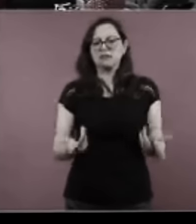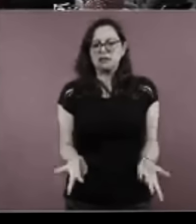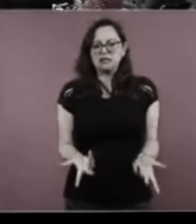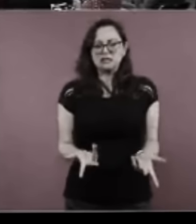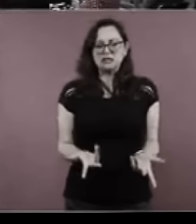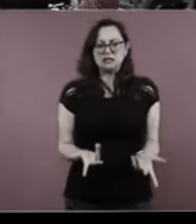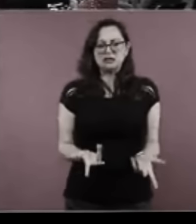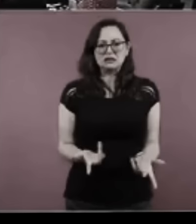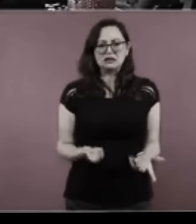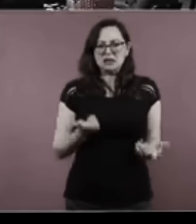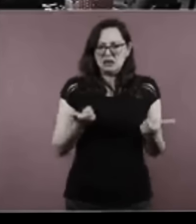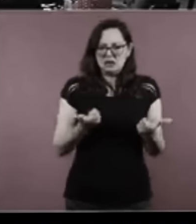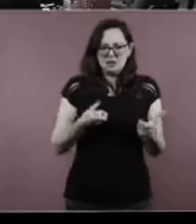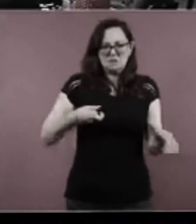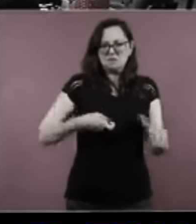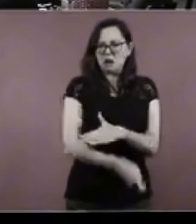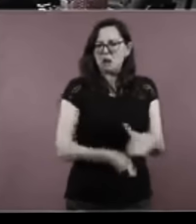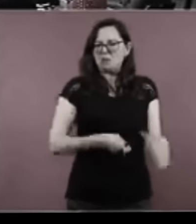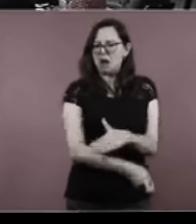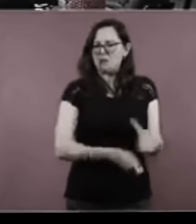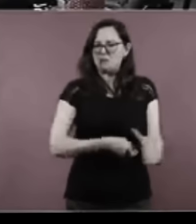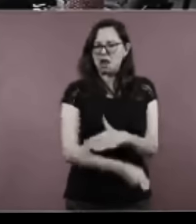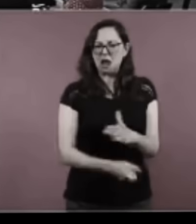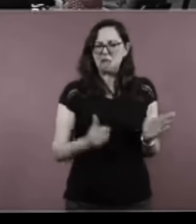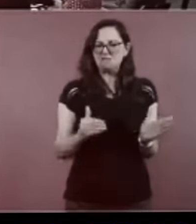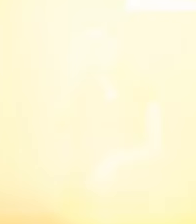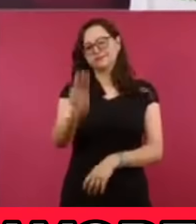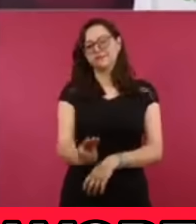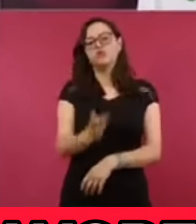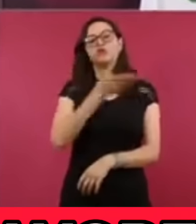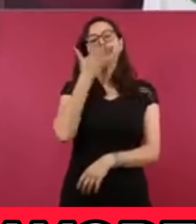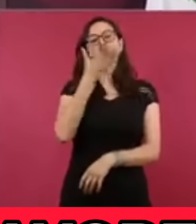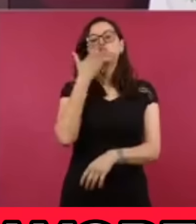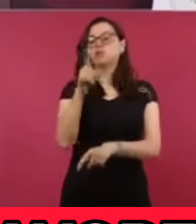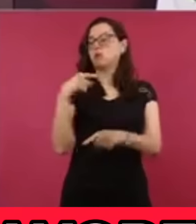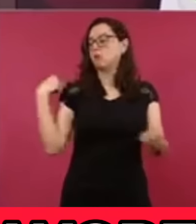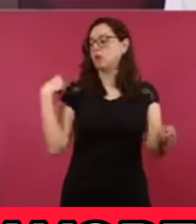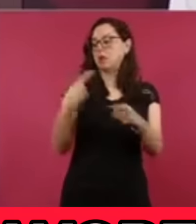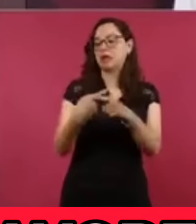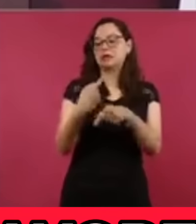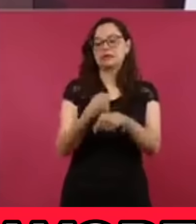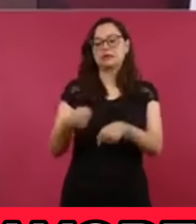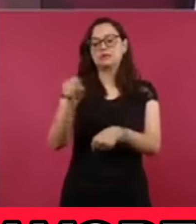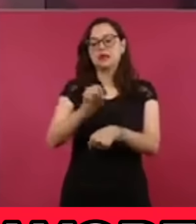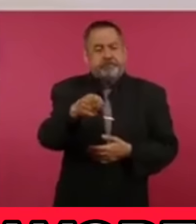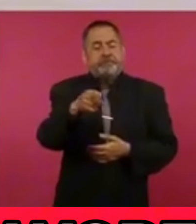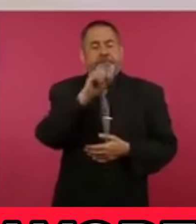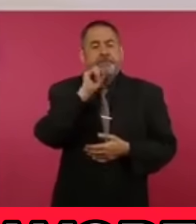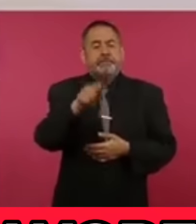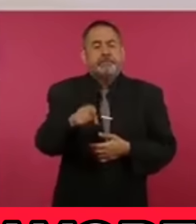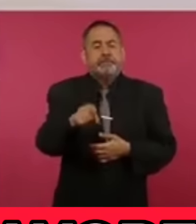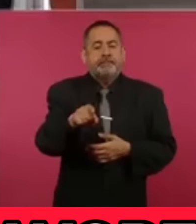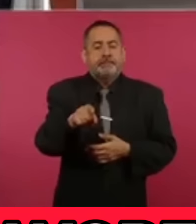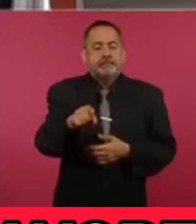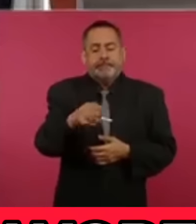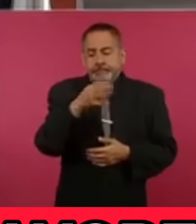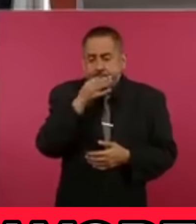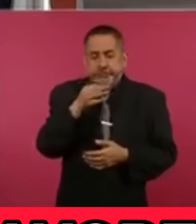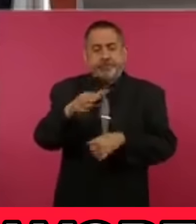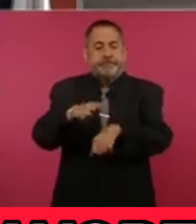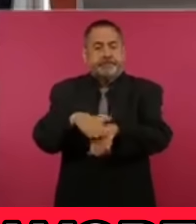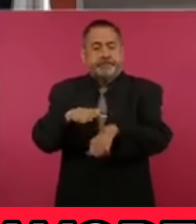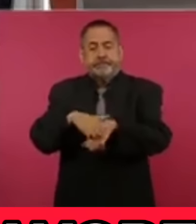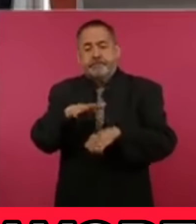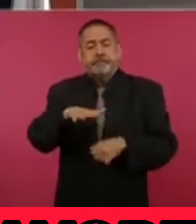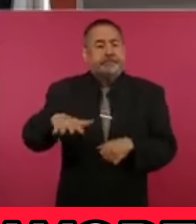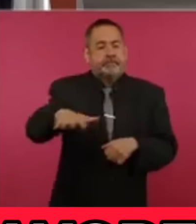millones de menciones en redes sociales? Como botón de muestra, decirle